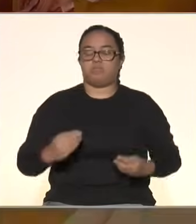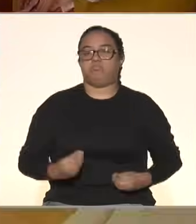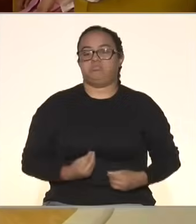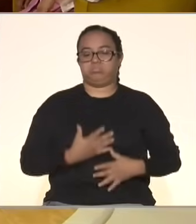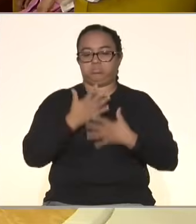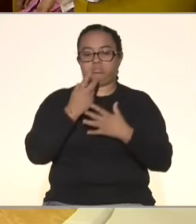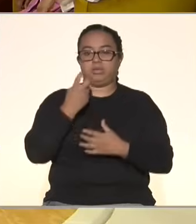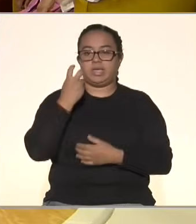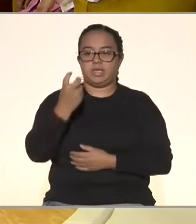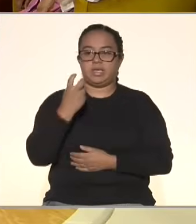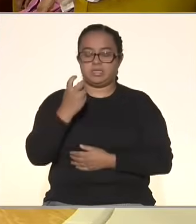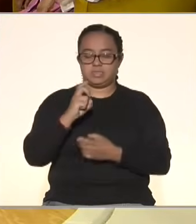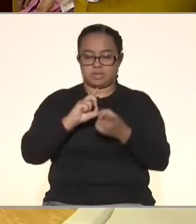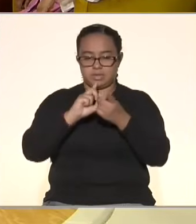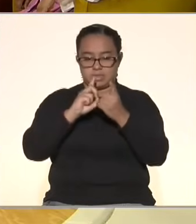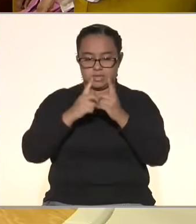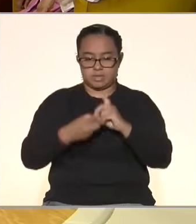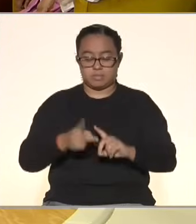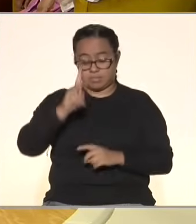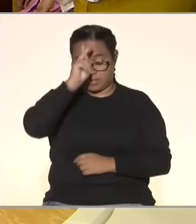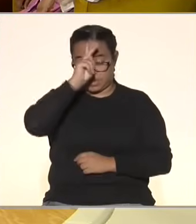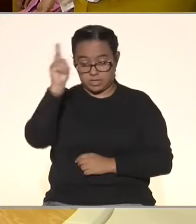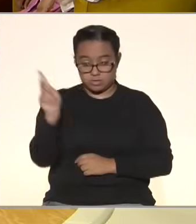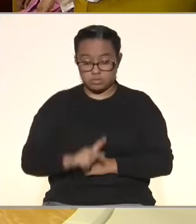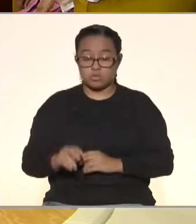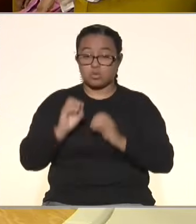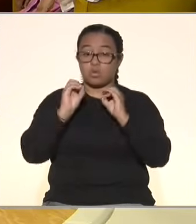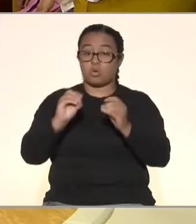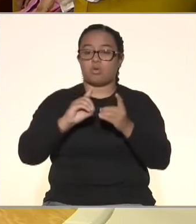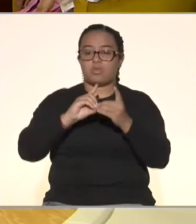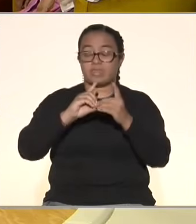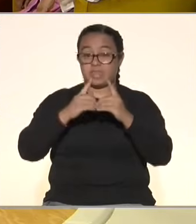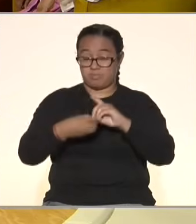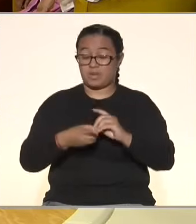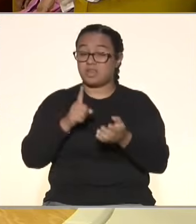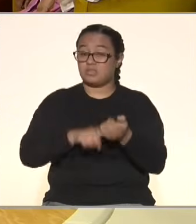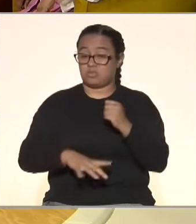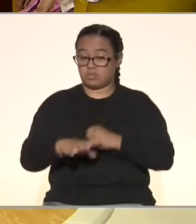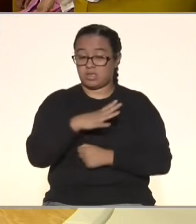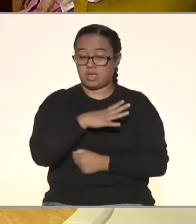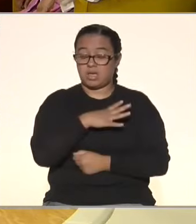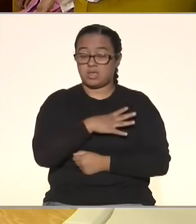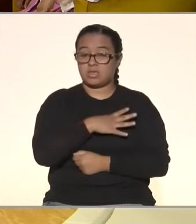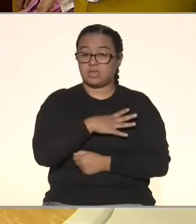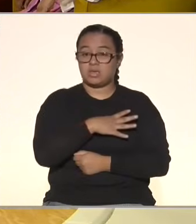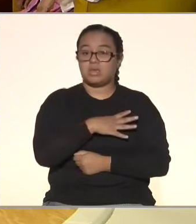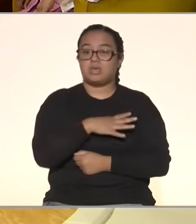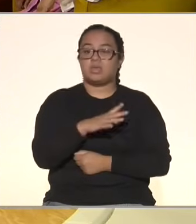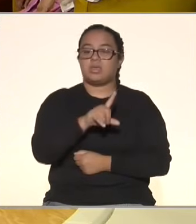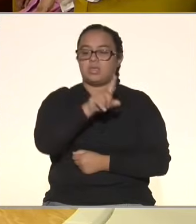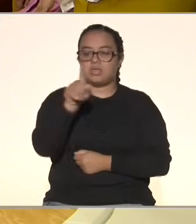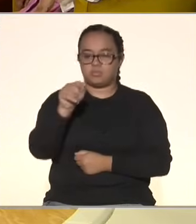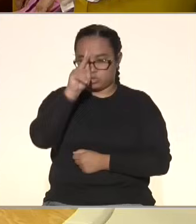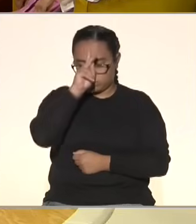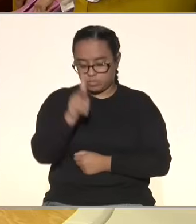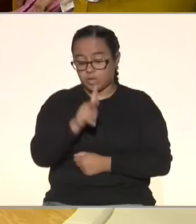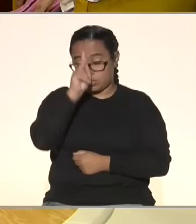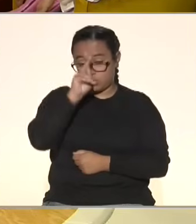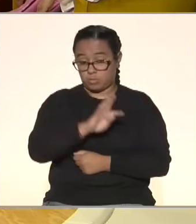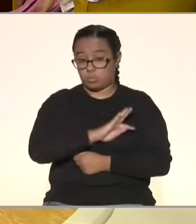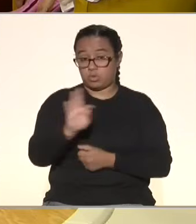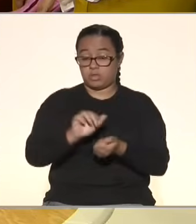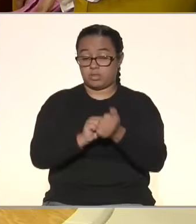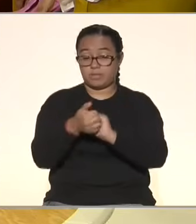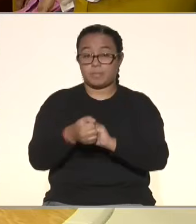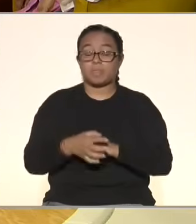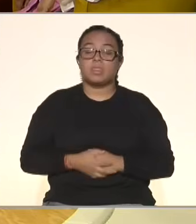una situación depresiva, severa o depresiva, incluso moderada, que pueda llevar a una complejidad. Ahora, es muy importante, por